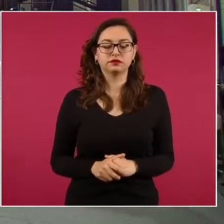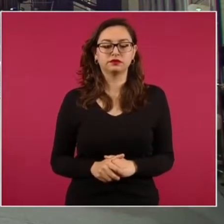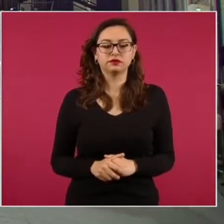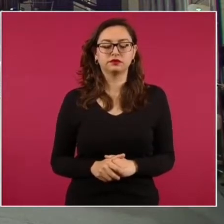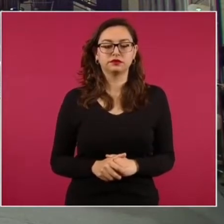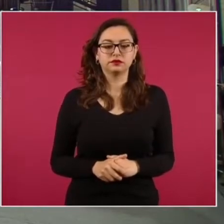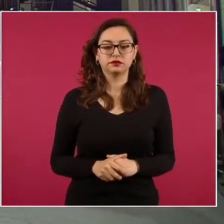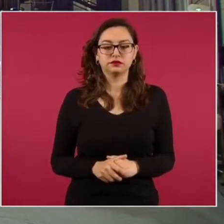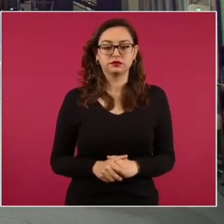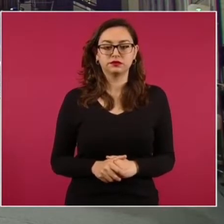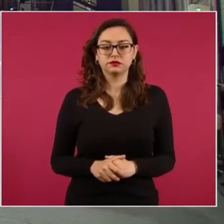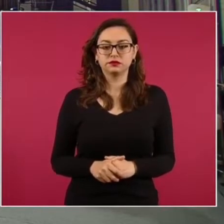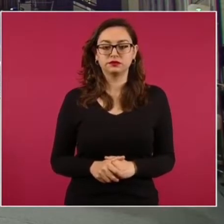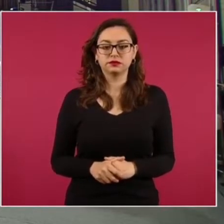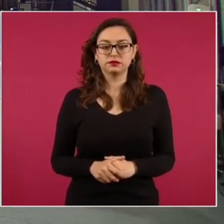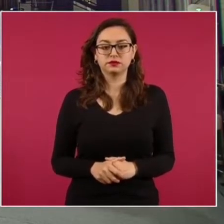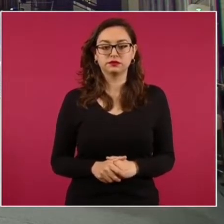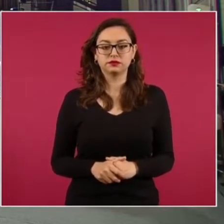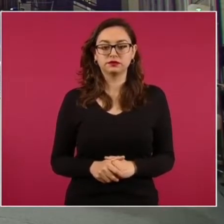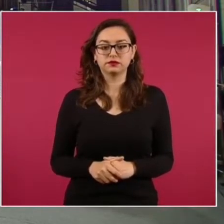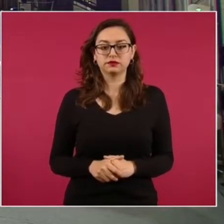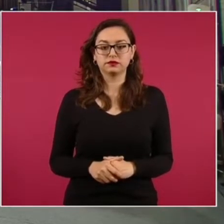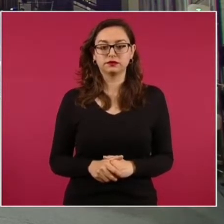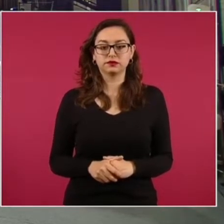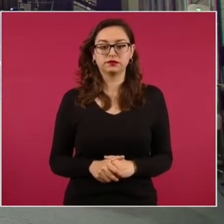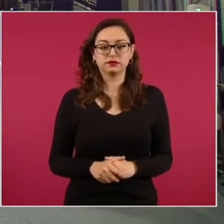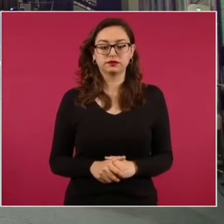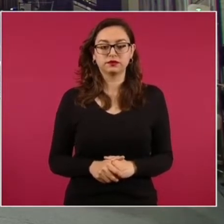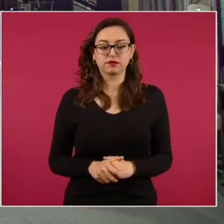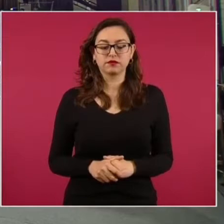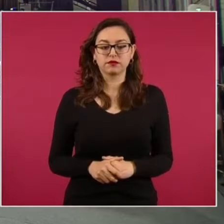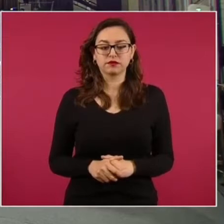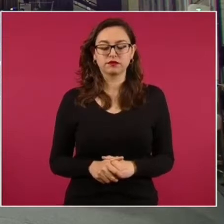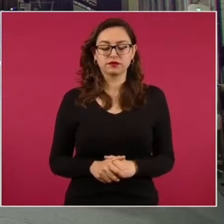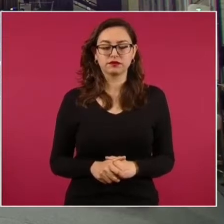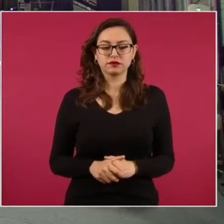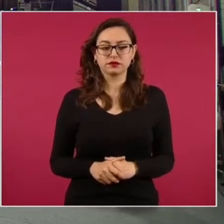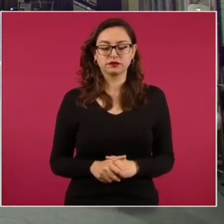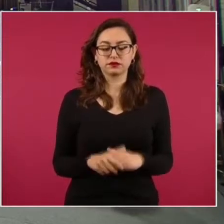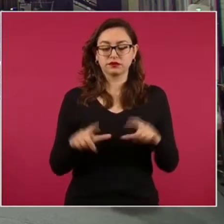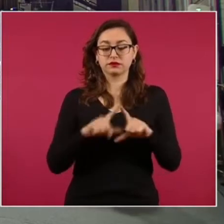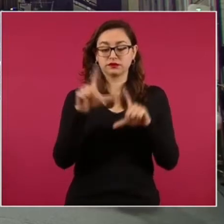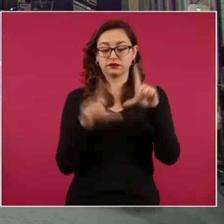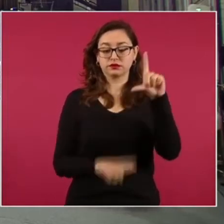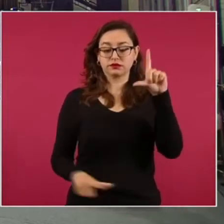Es para comentar el problema que están planteando ganaderos del país,